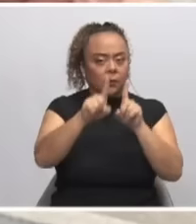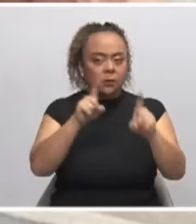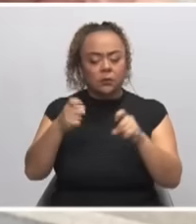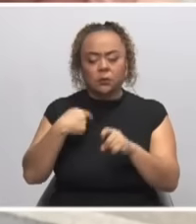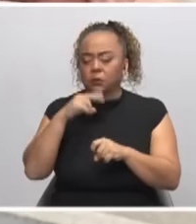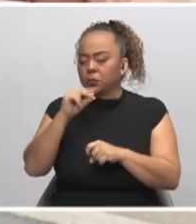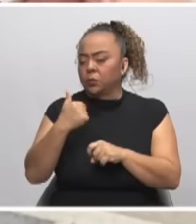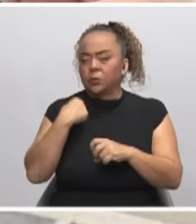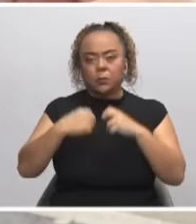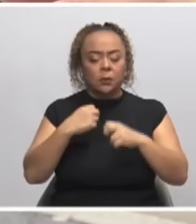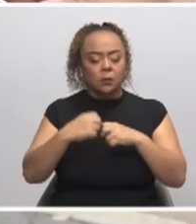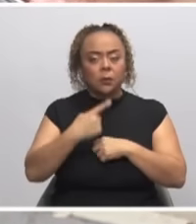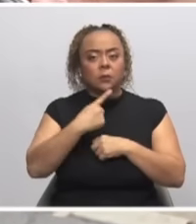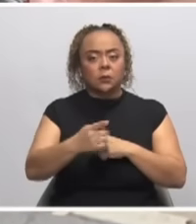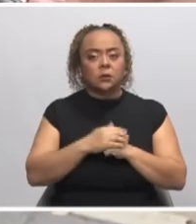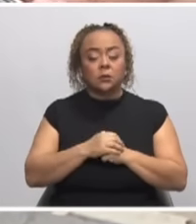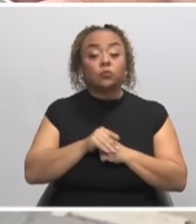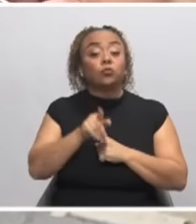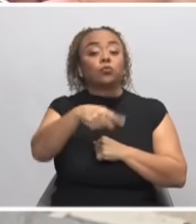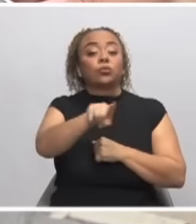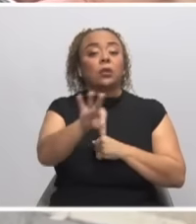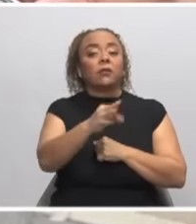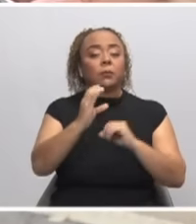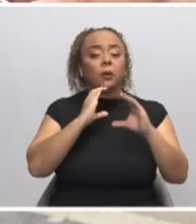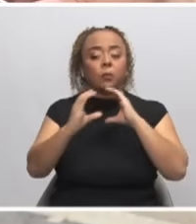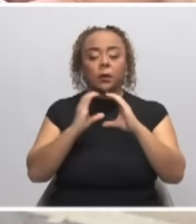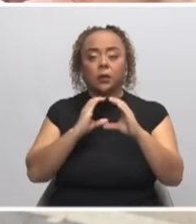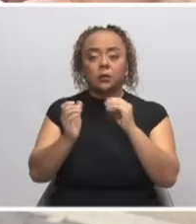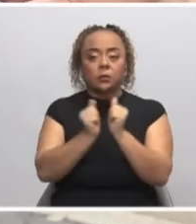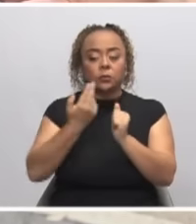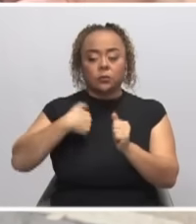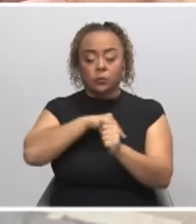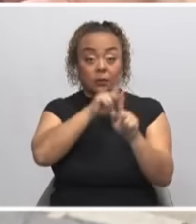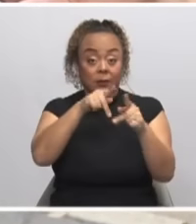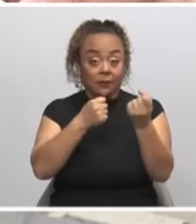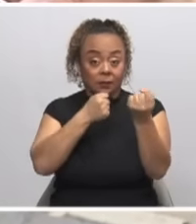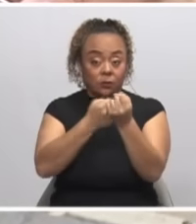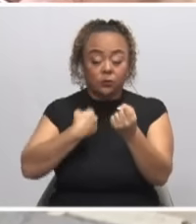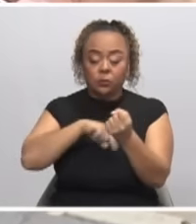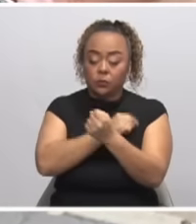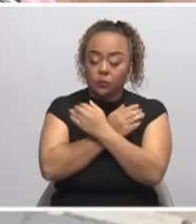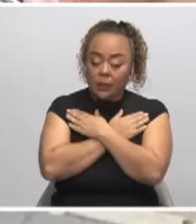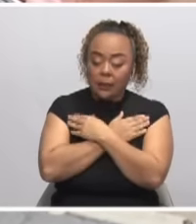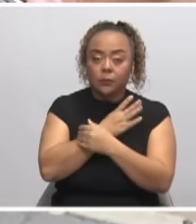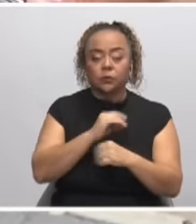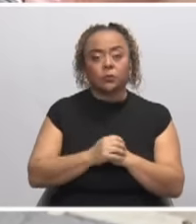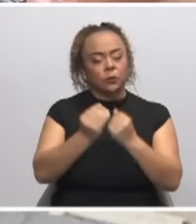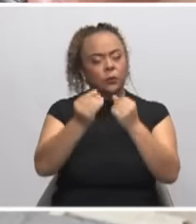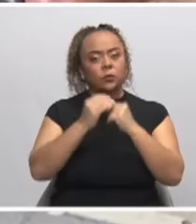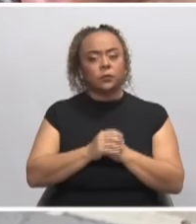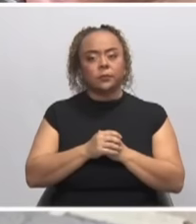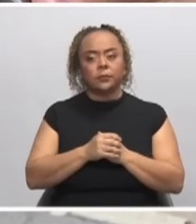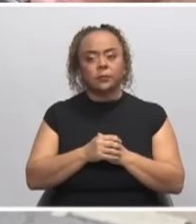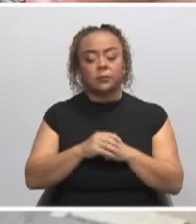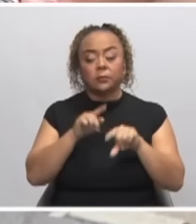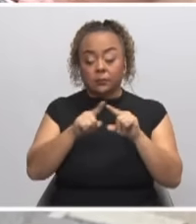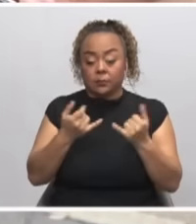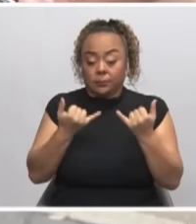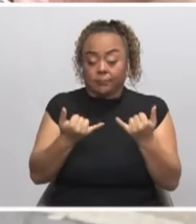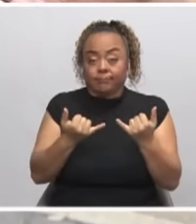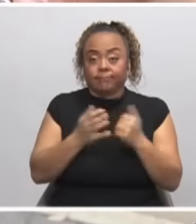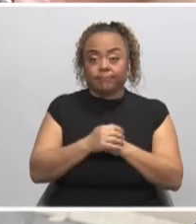ningún problema lo vamos a decir y sí ustedes son el medio para comunicarnos con con nuestra afición a la cual queremos y apreciamos muchísimo Eh pero en esto es un